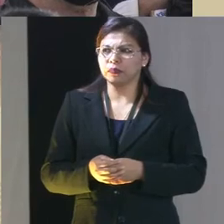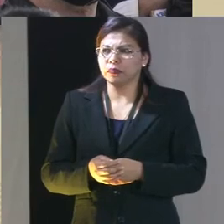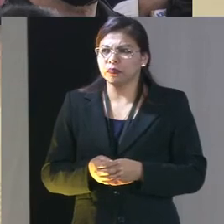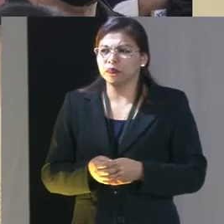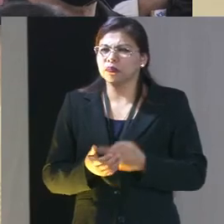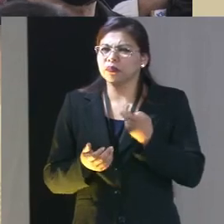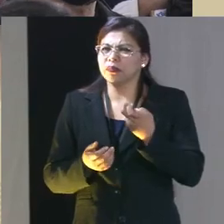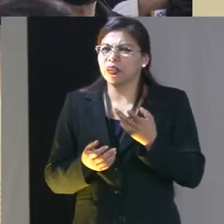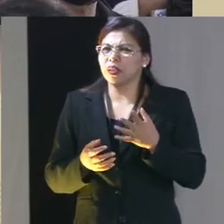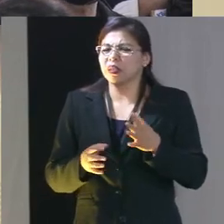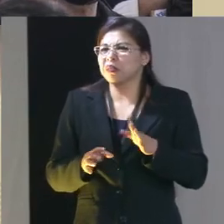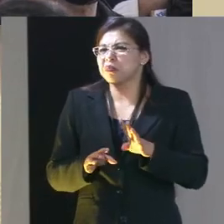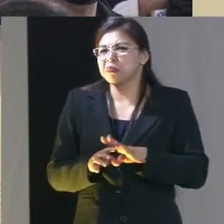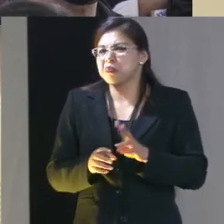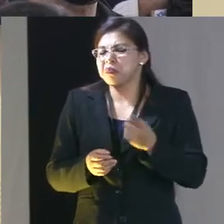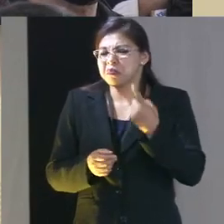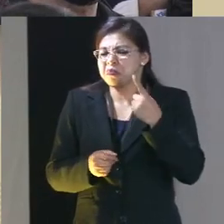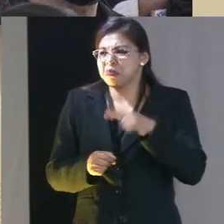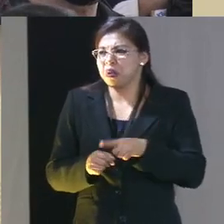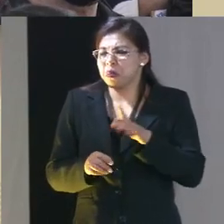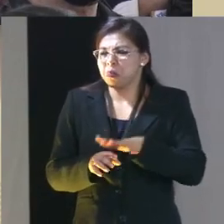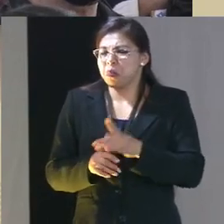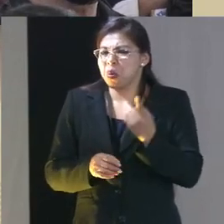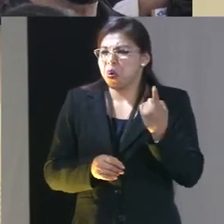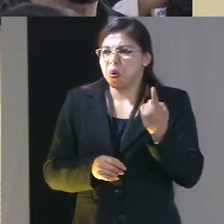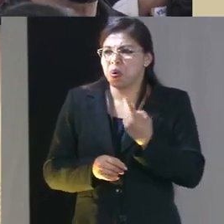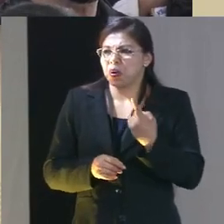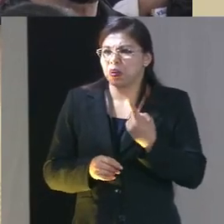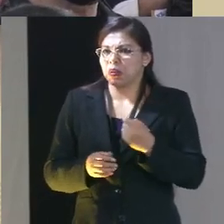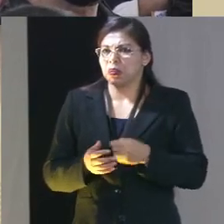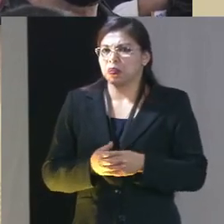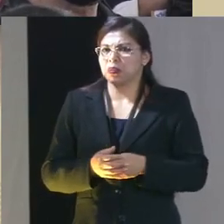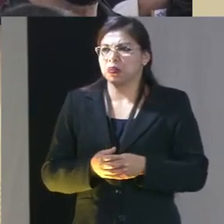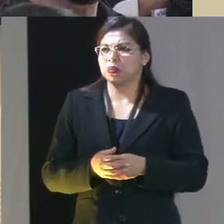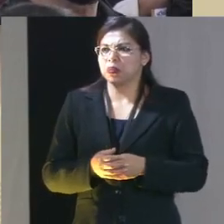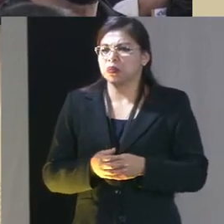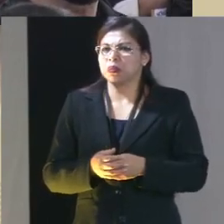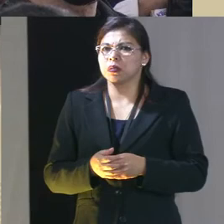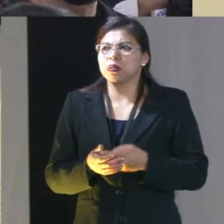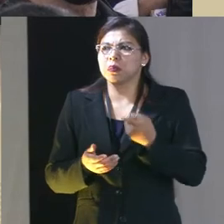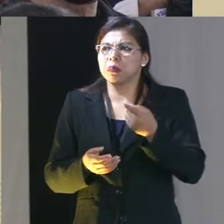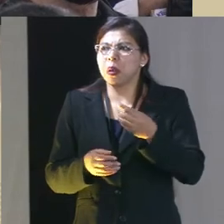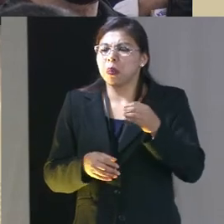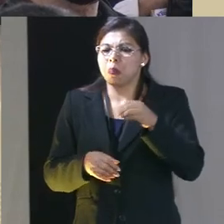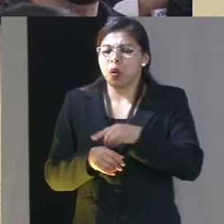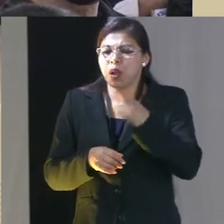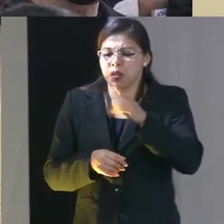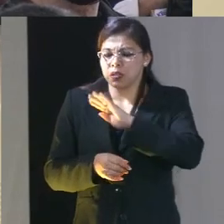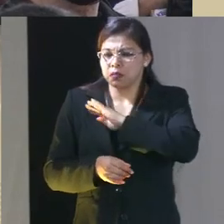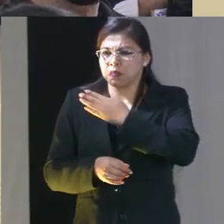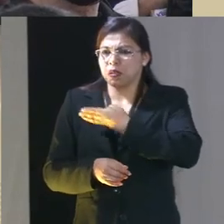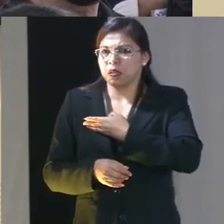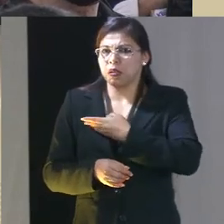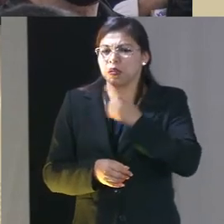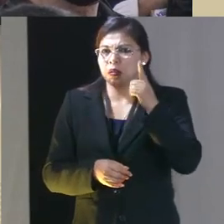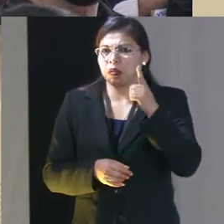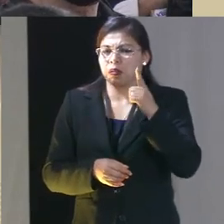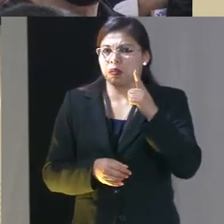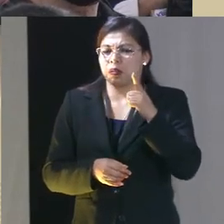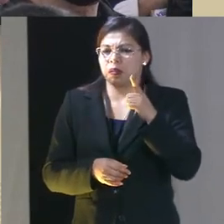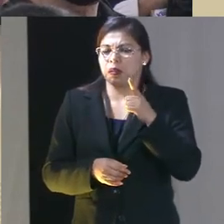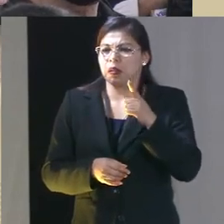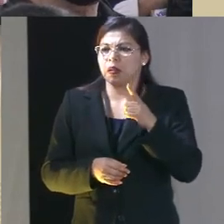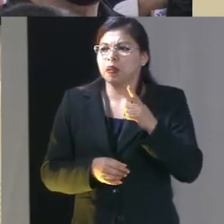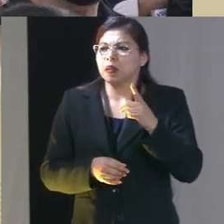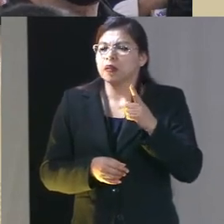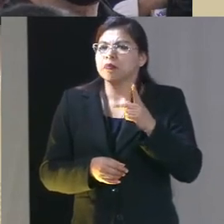ese cambio inaudito de por qué están instalados los españoles en el Palacio de Axayácatl y de